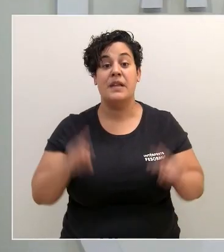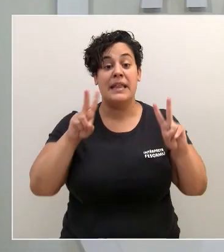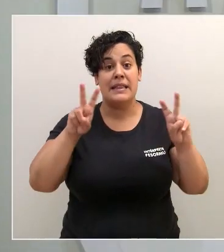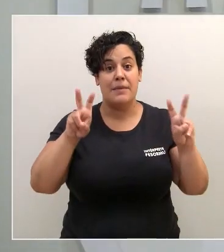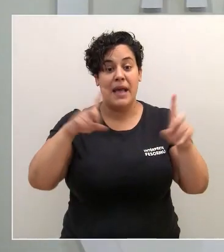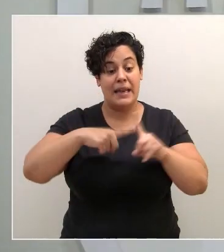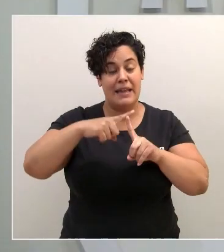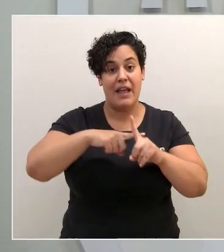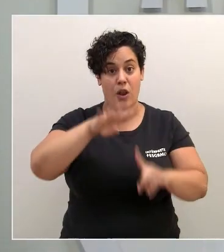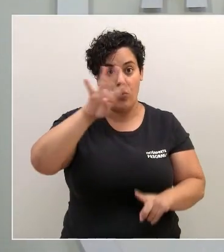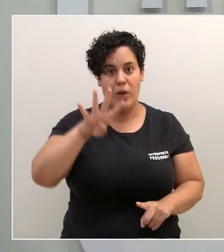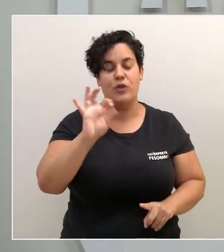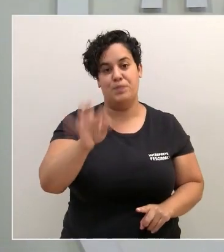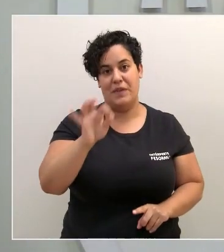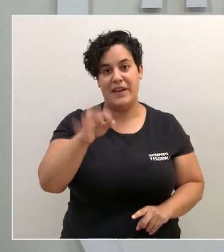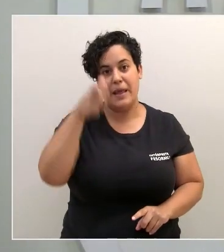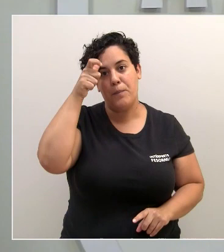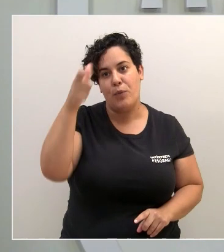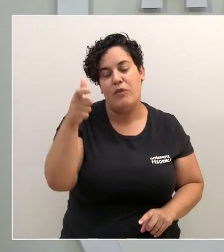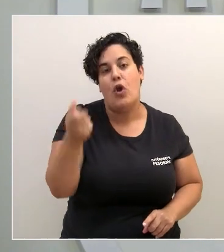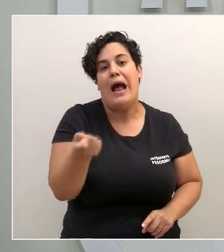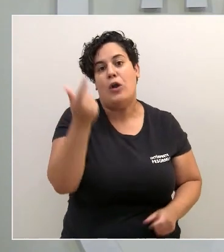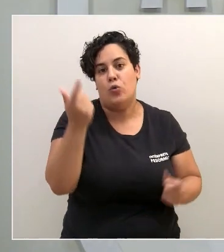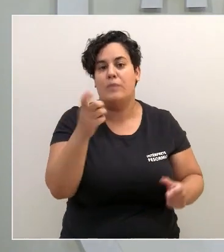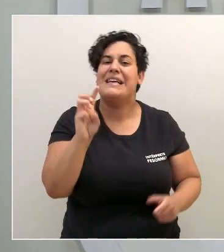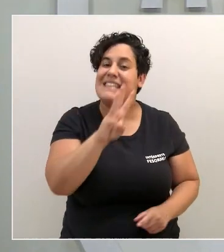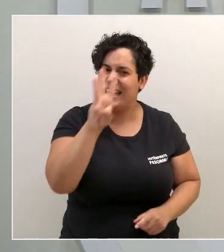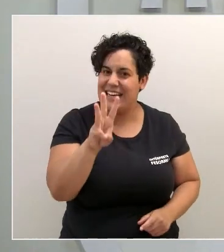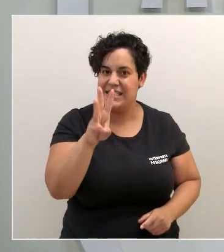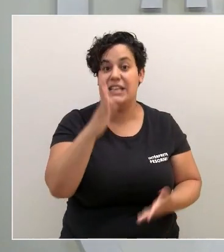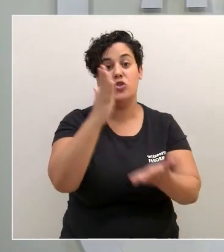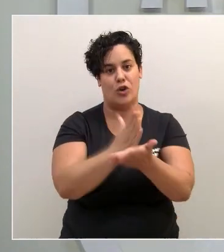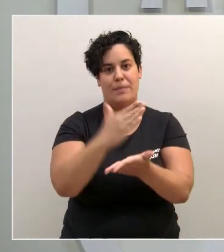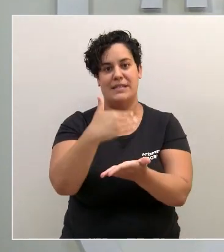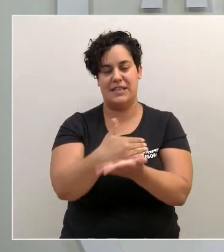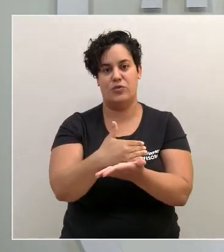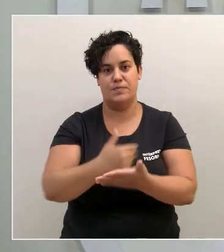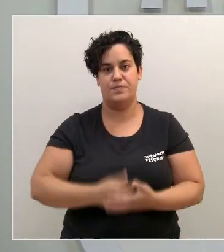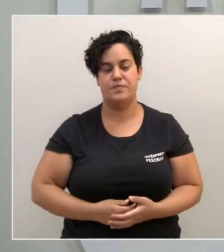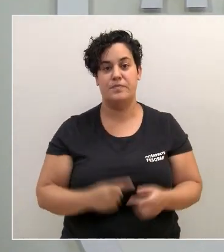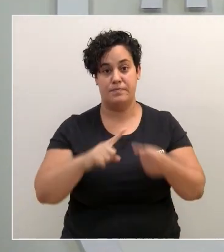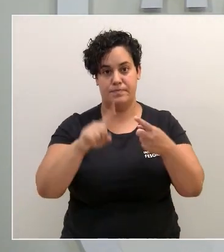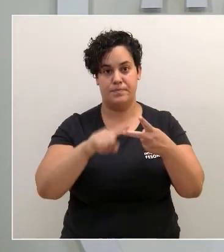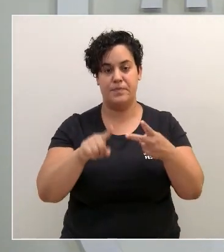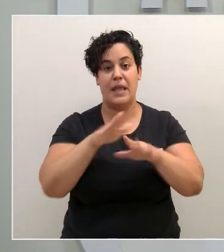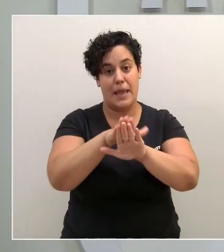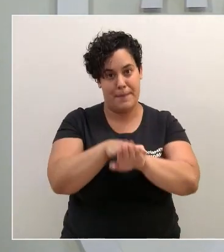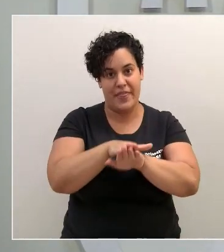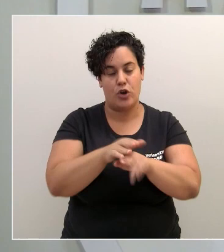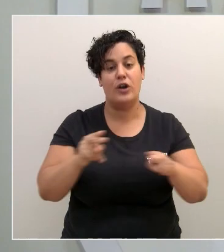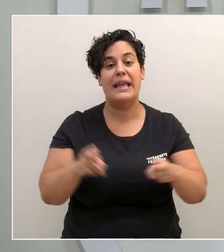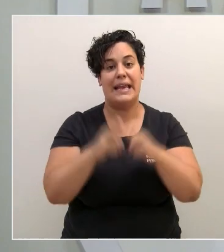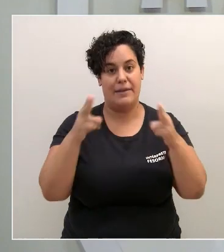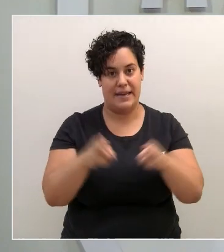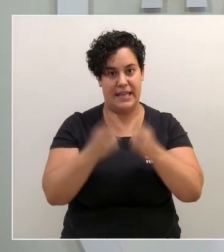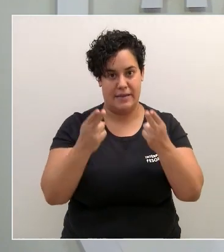4, efectivamente tenemos alguna población, concretamente hay 3, que serían Torre Pacheco que son Mazarrón y que es Librilla, pero